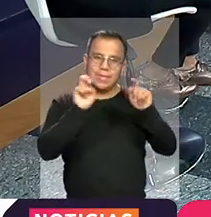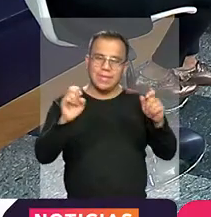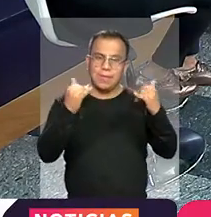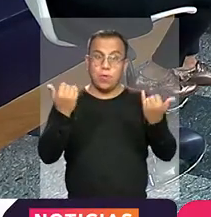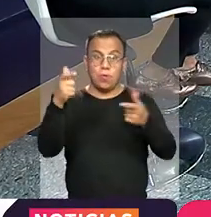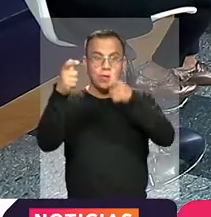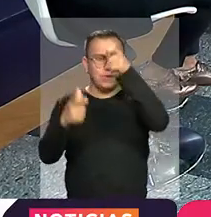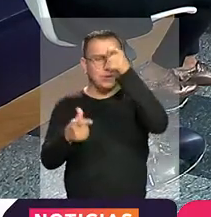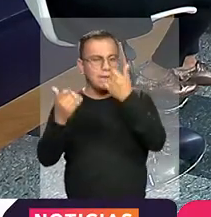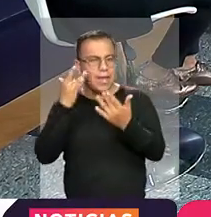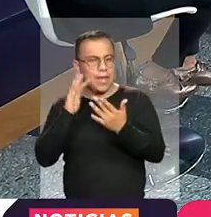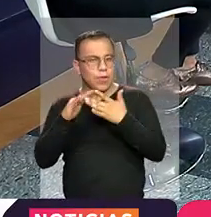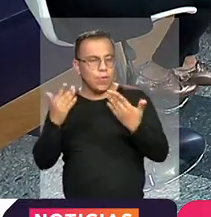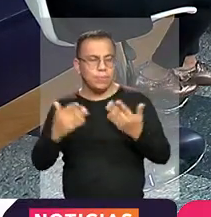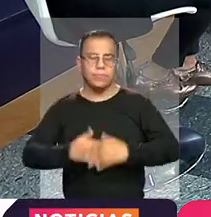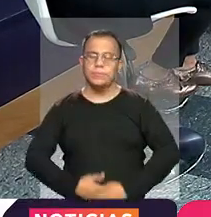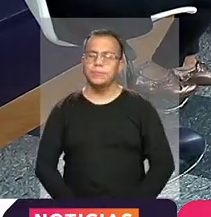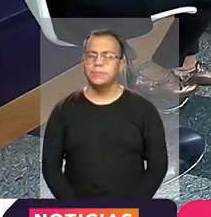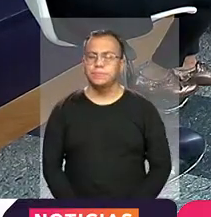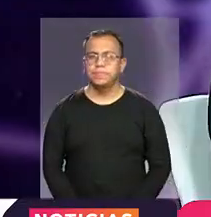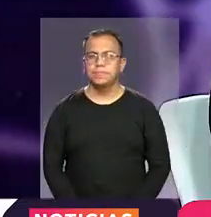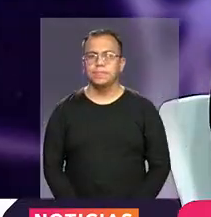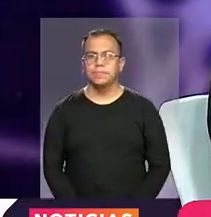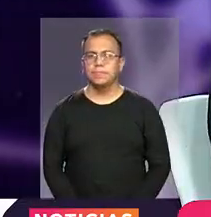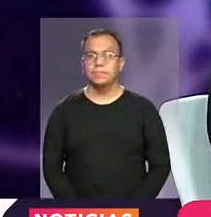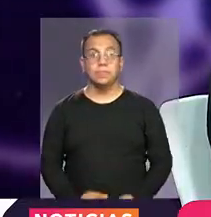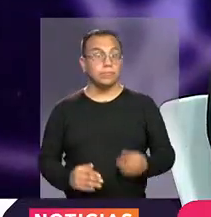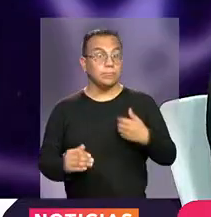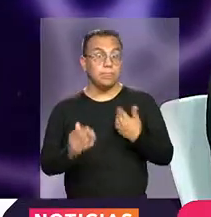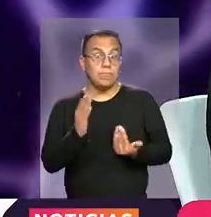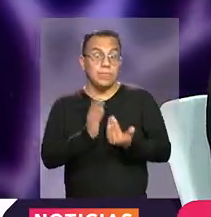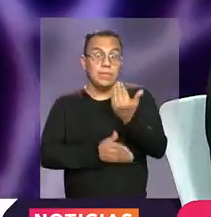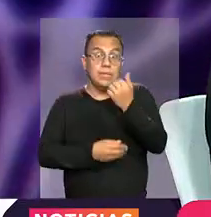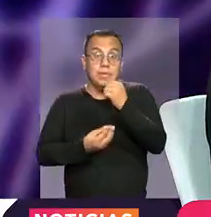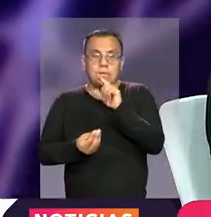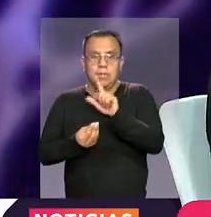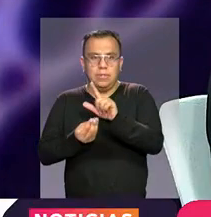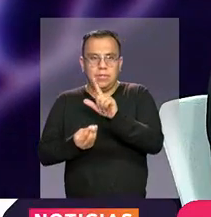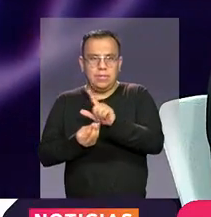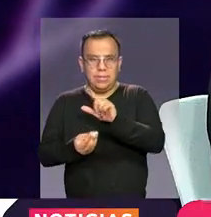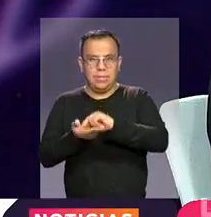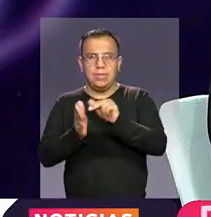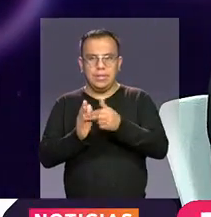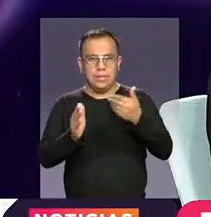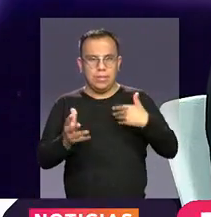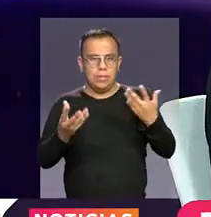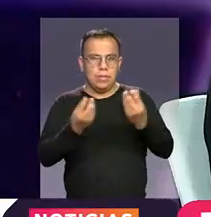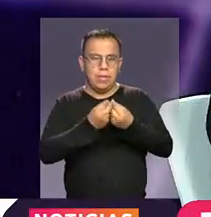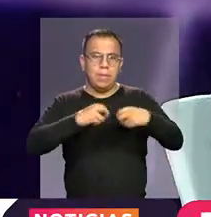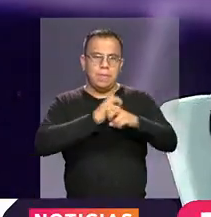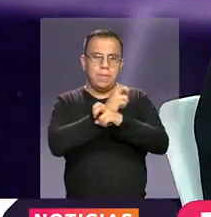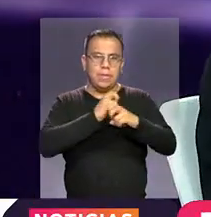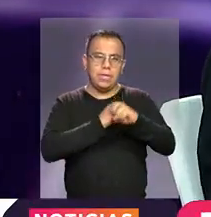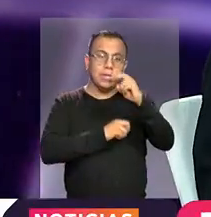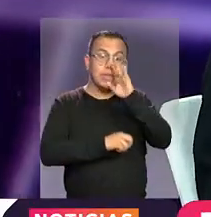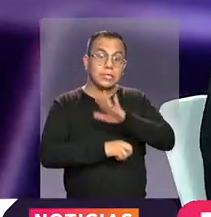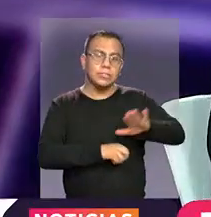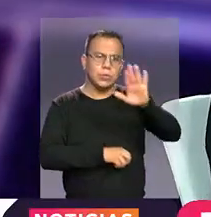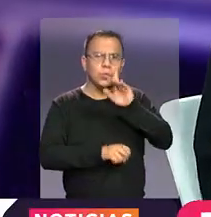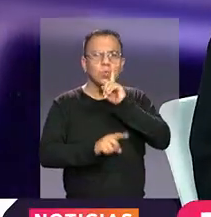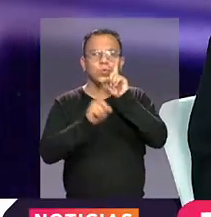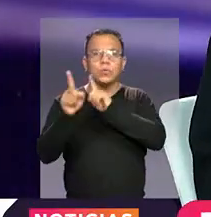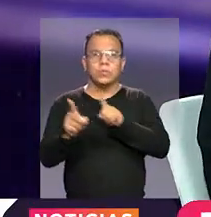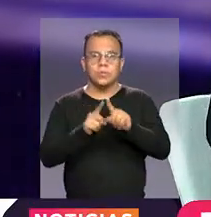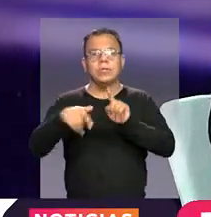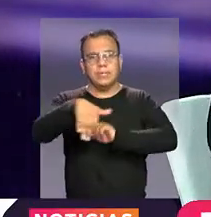nuevas llegadas bueno creo que lo único que sacó el nuevo liberalismo es julia miranda que venía de parques nacionales y seguramente va a tener un discurso